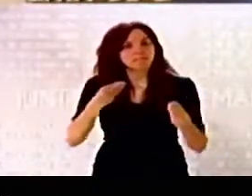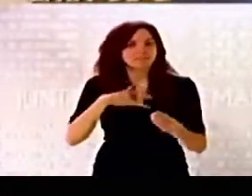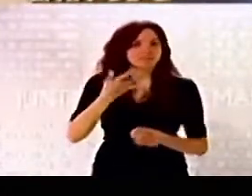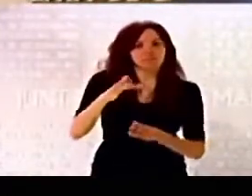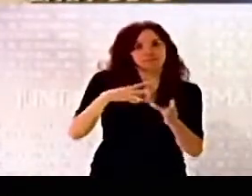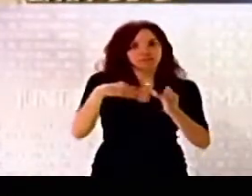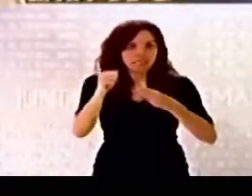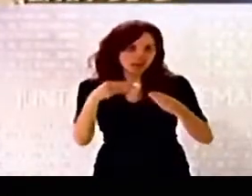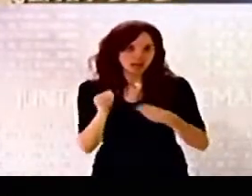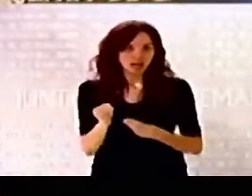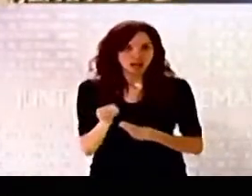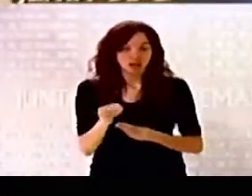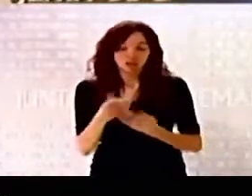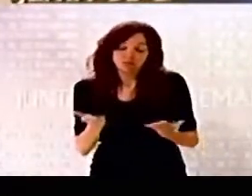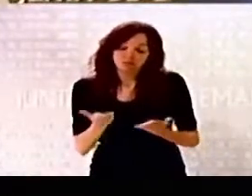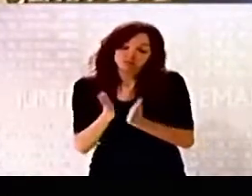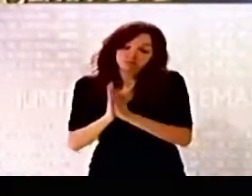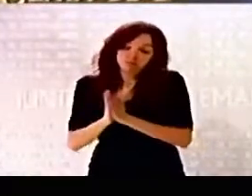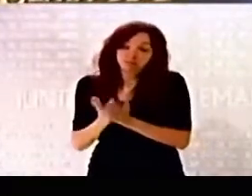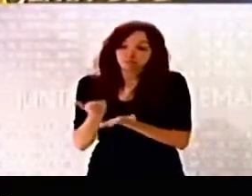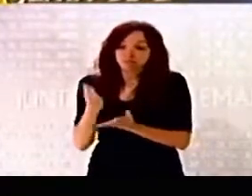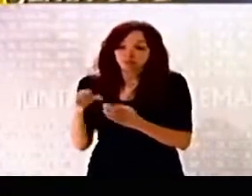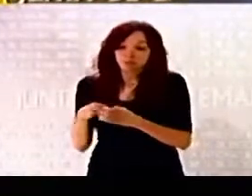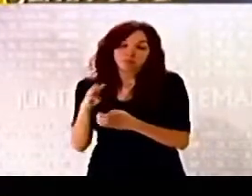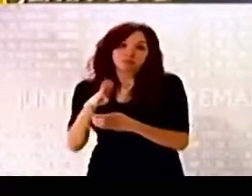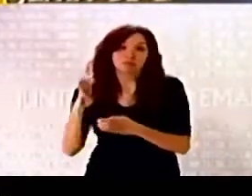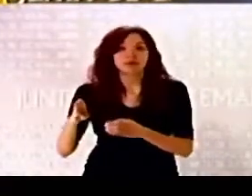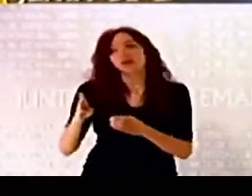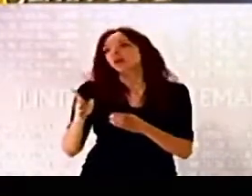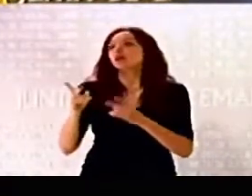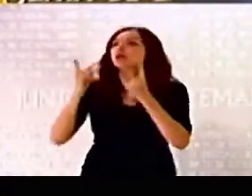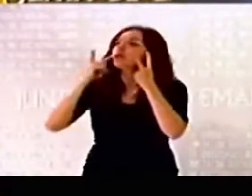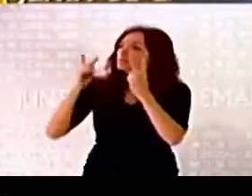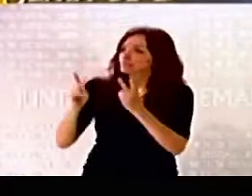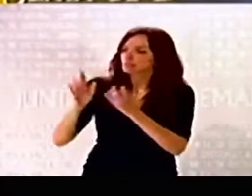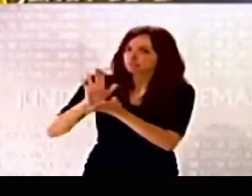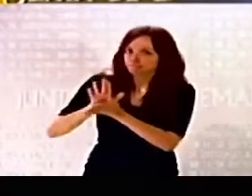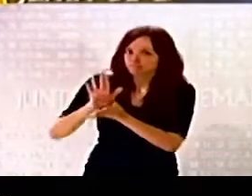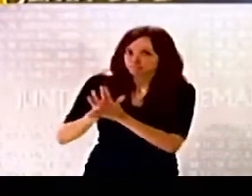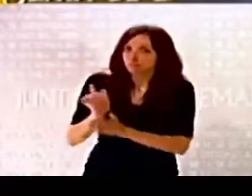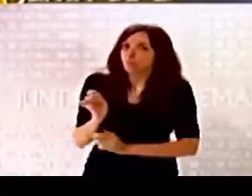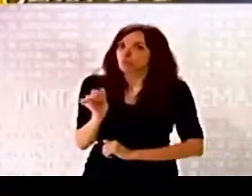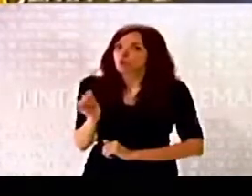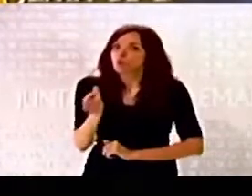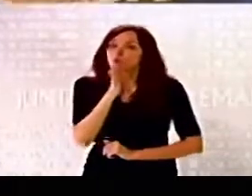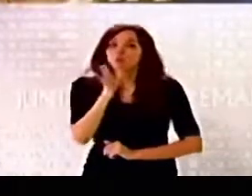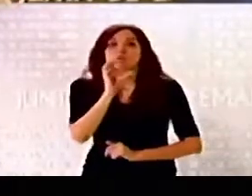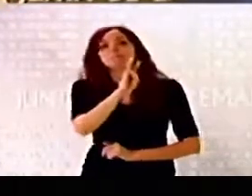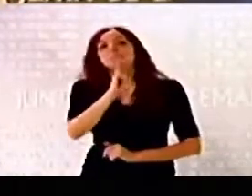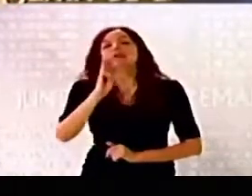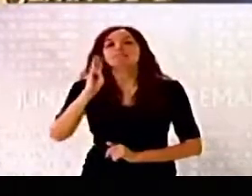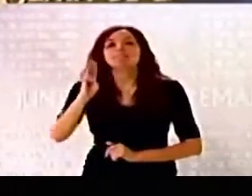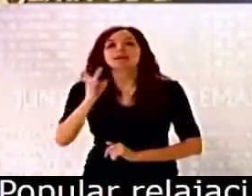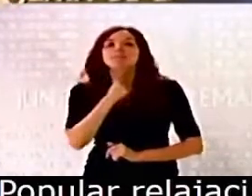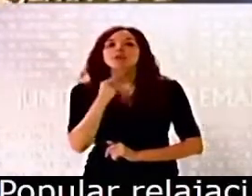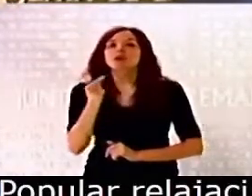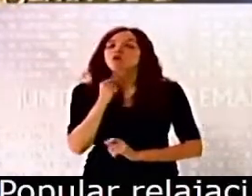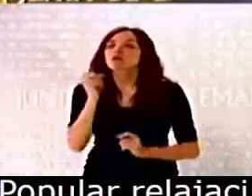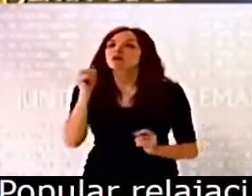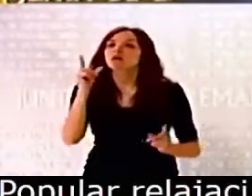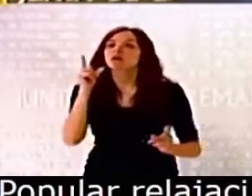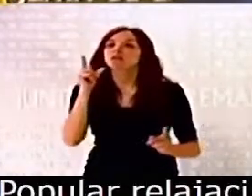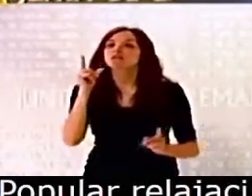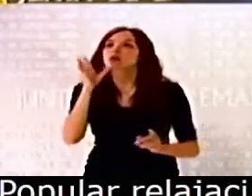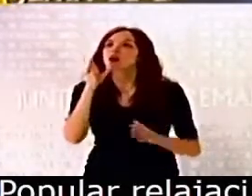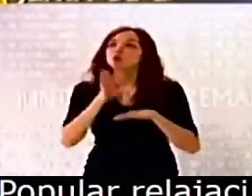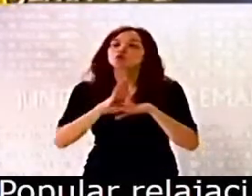pues yo pediría al Partido Popular un poquito de relajación ahora que el PP de Badajoz ha descubierto que hay una Consejería